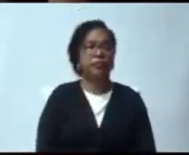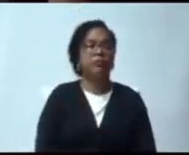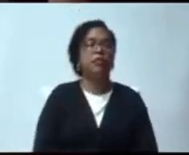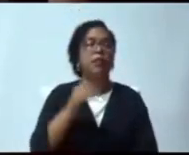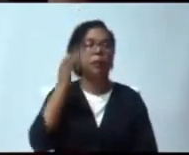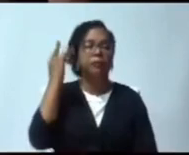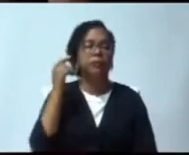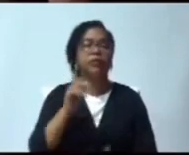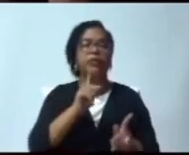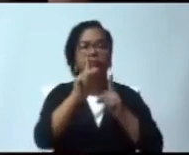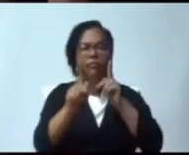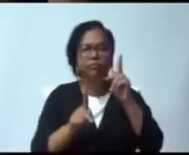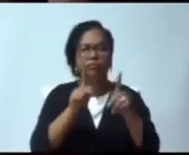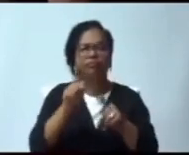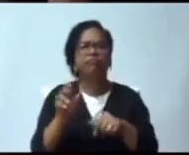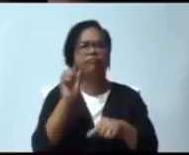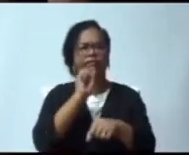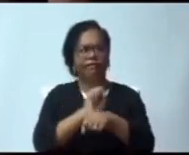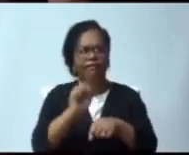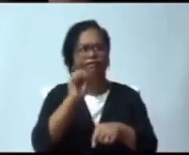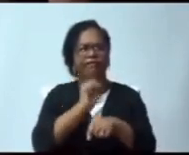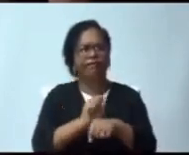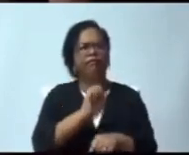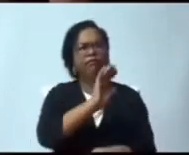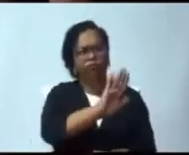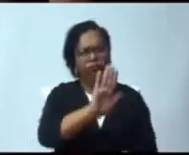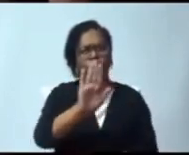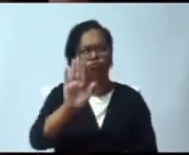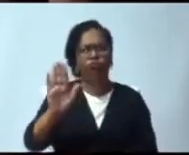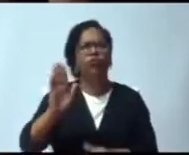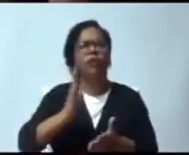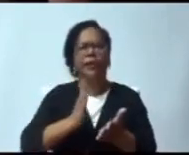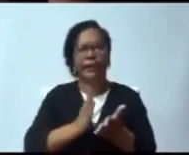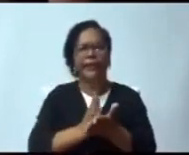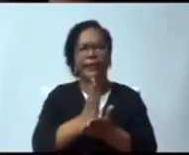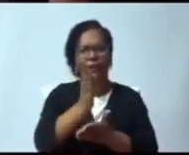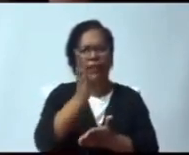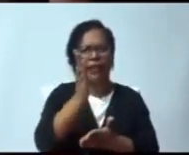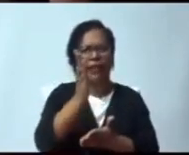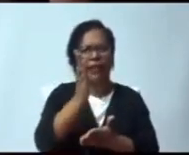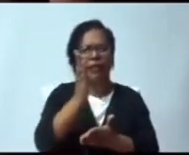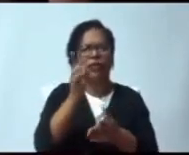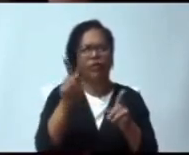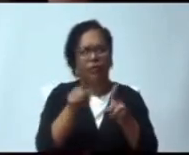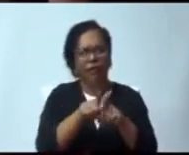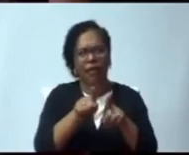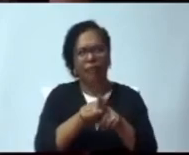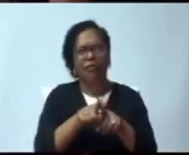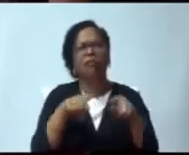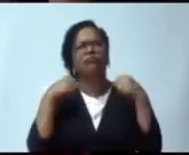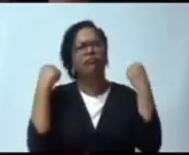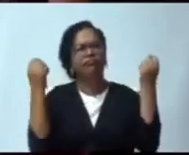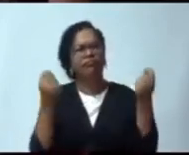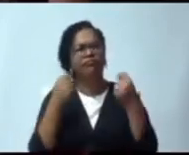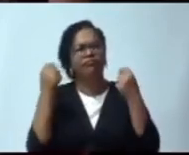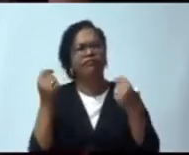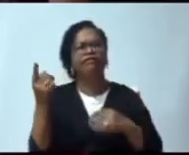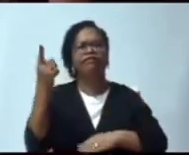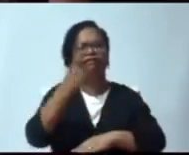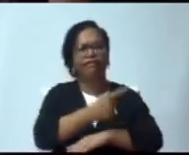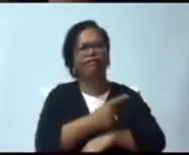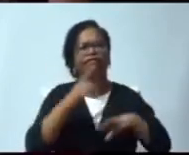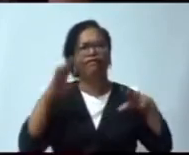tienen el derecho de que el día primero de mayo se les reconozca como un día festivo. En esa dirección yo